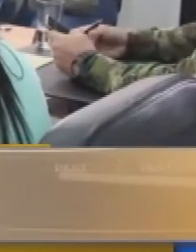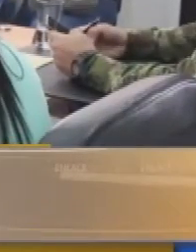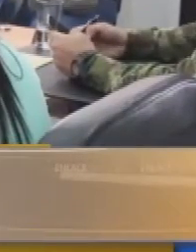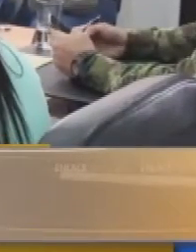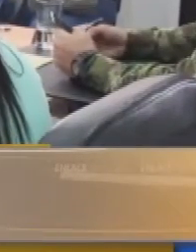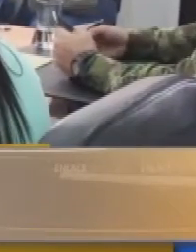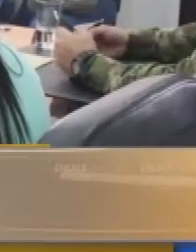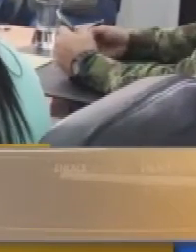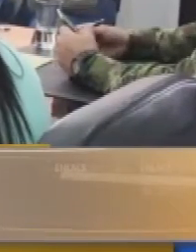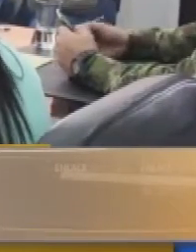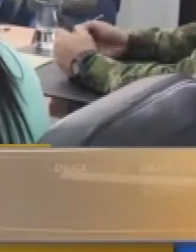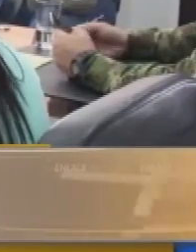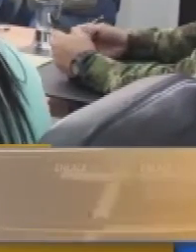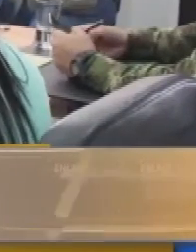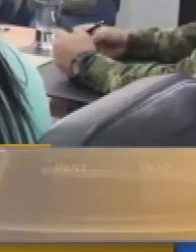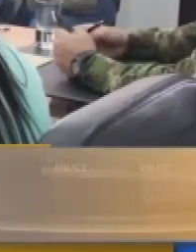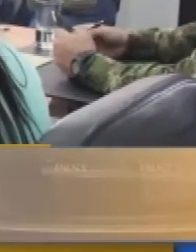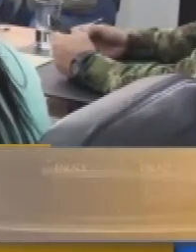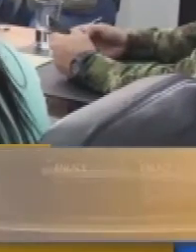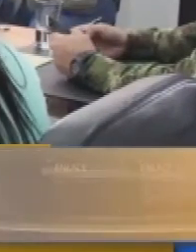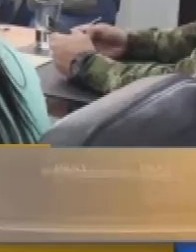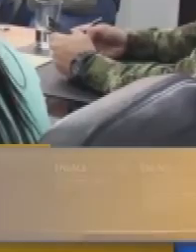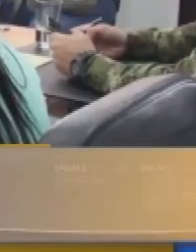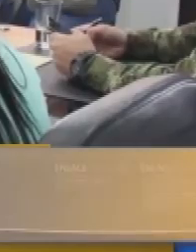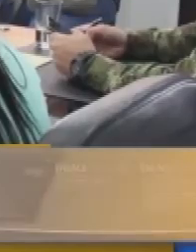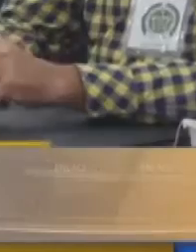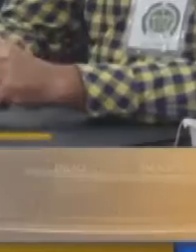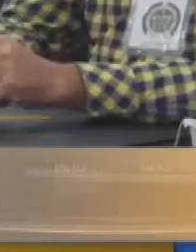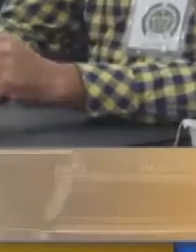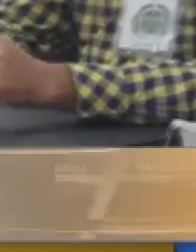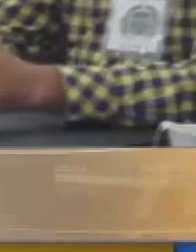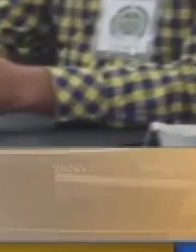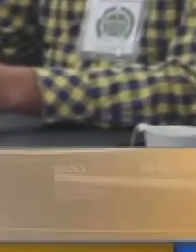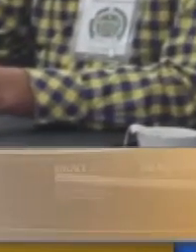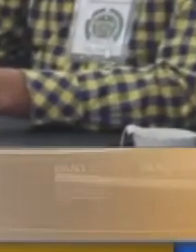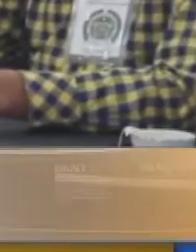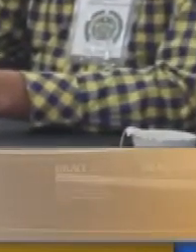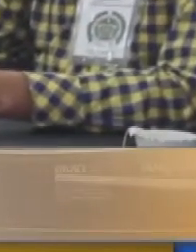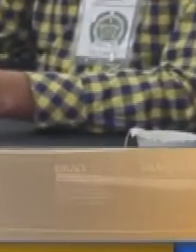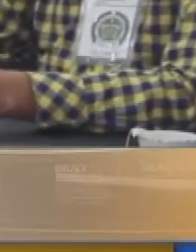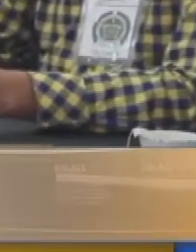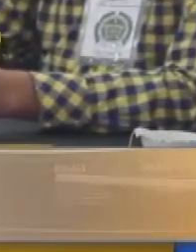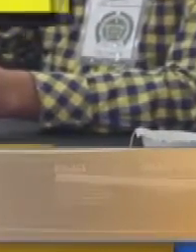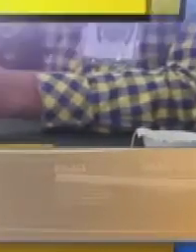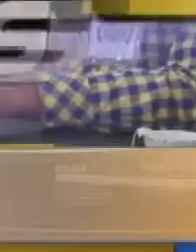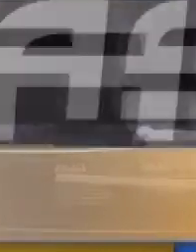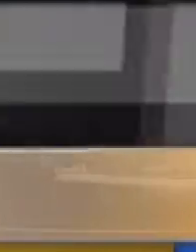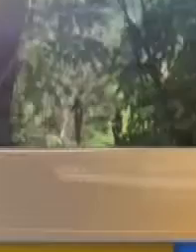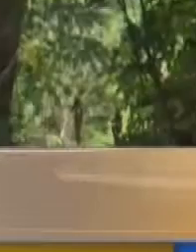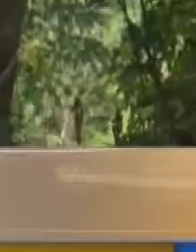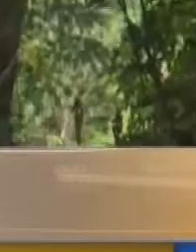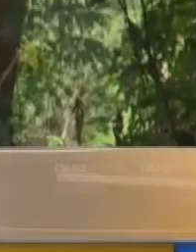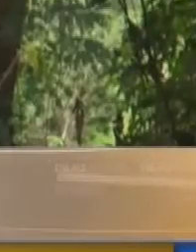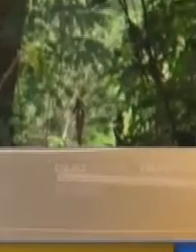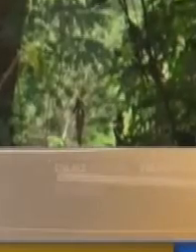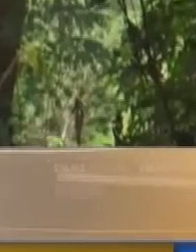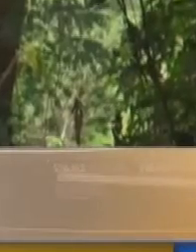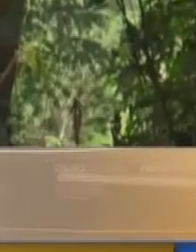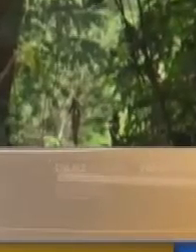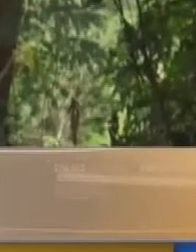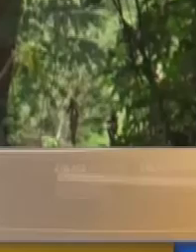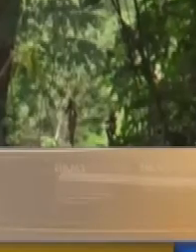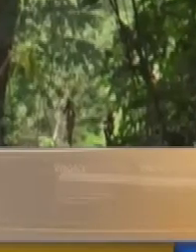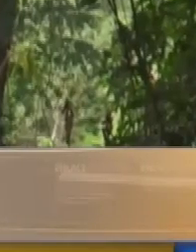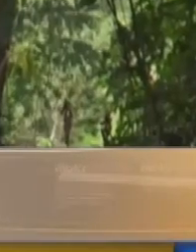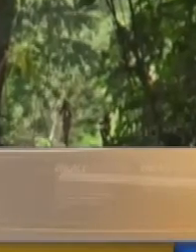un segundo comité de seguimiento electoral tras elecciones de referendo revocatorio que se realizarán en la ciudad el próximo 2 de julio. Este árbol, a